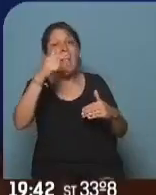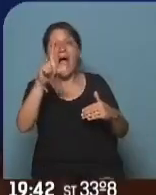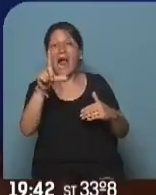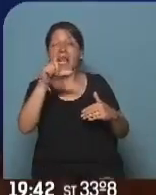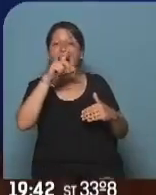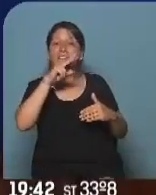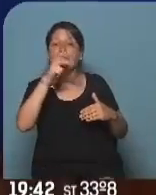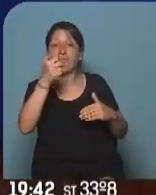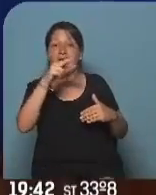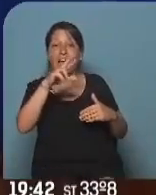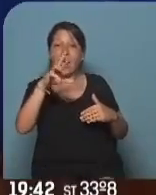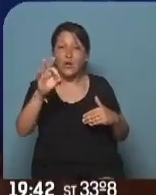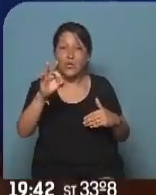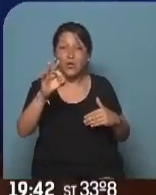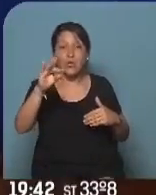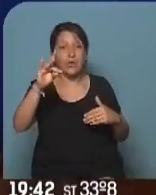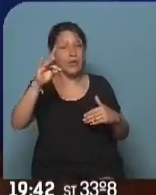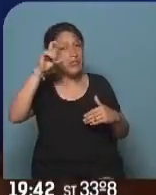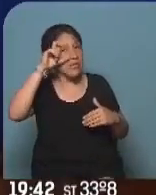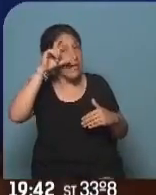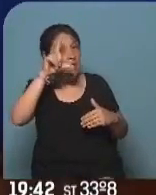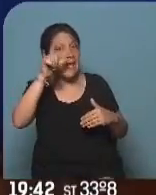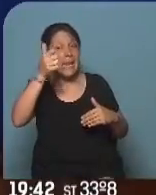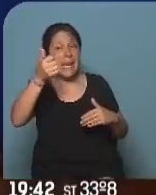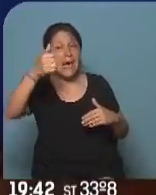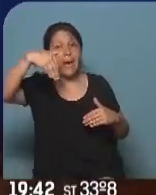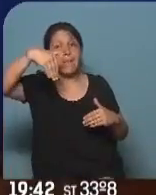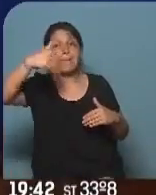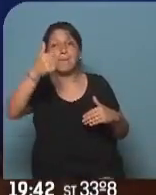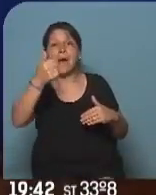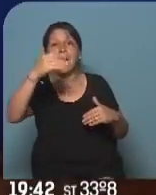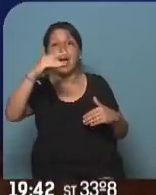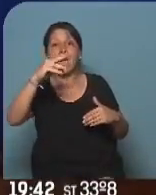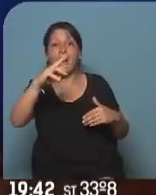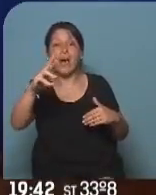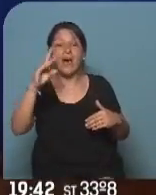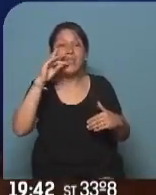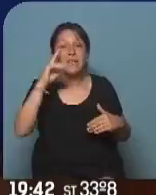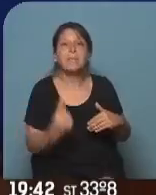es dirigente de la Unión Cívica Radical, fue el primer denunciante